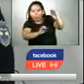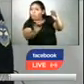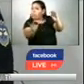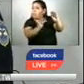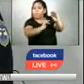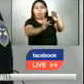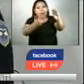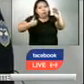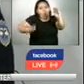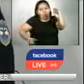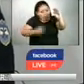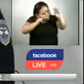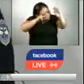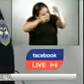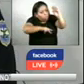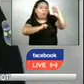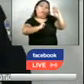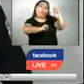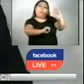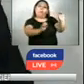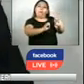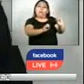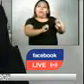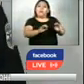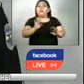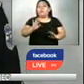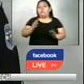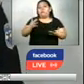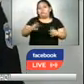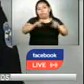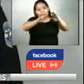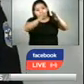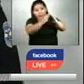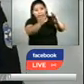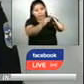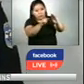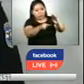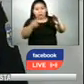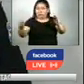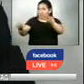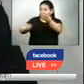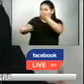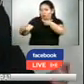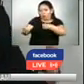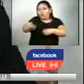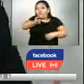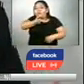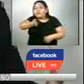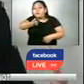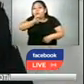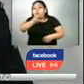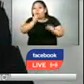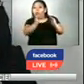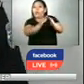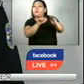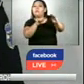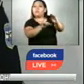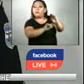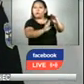tienen resultados y se está verificando por algunas informaciones que en la residencia de